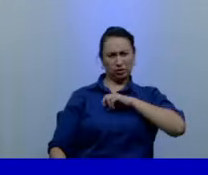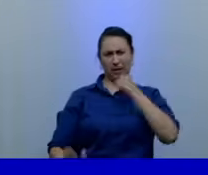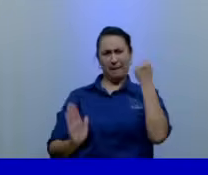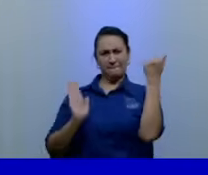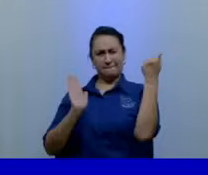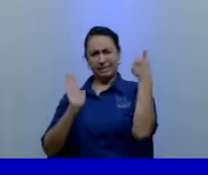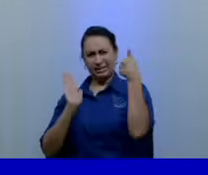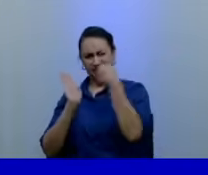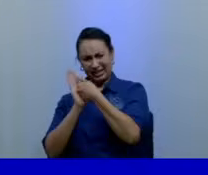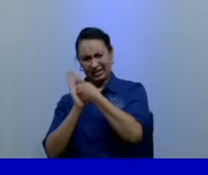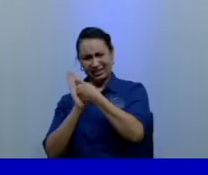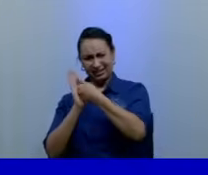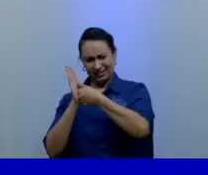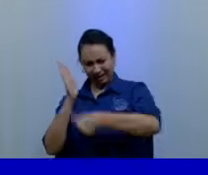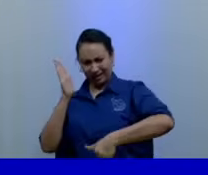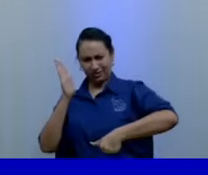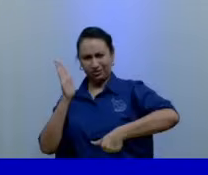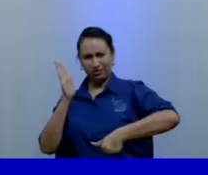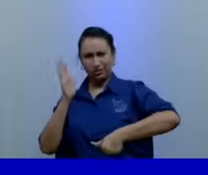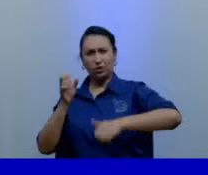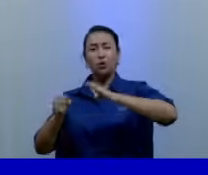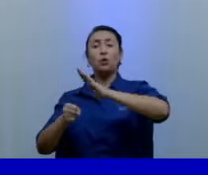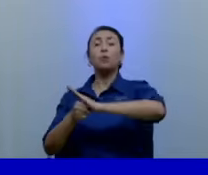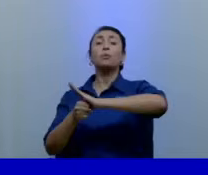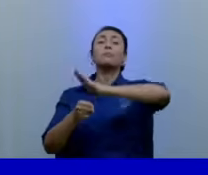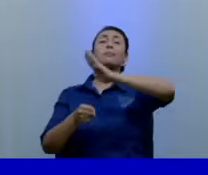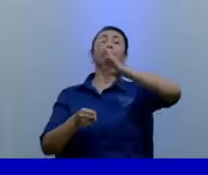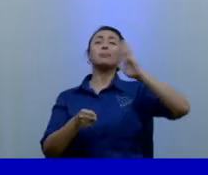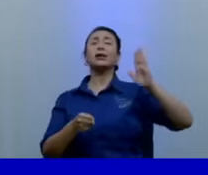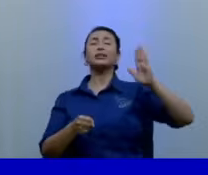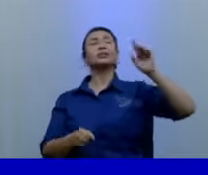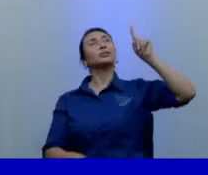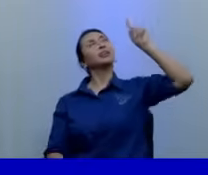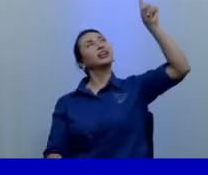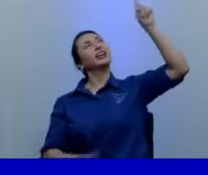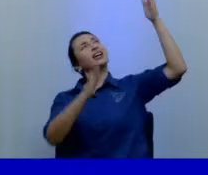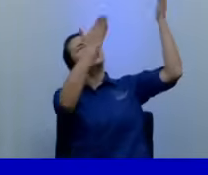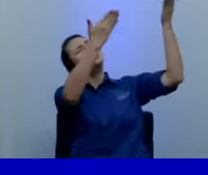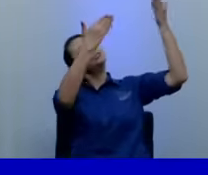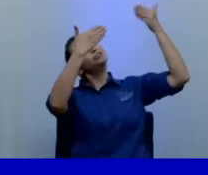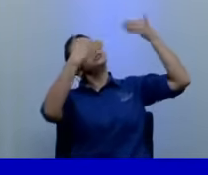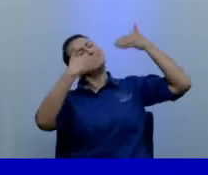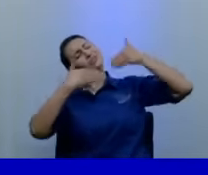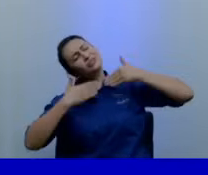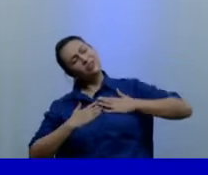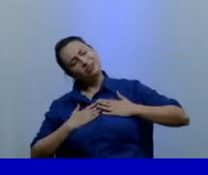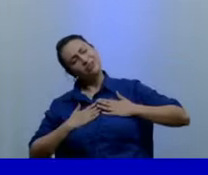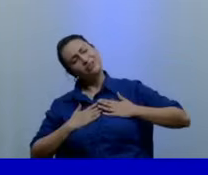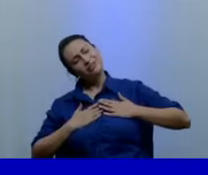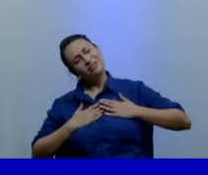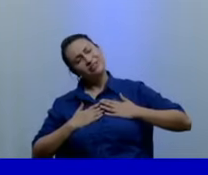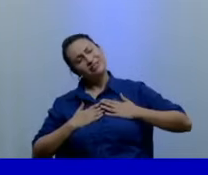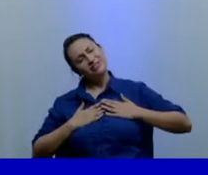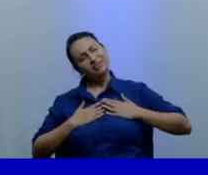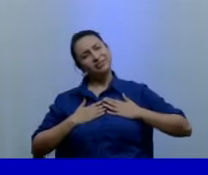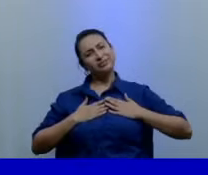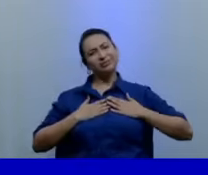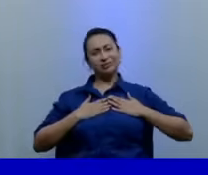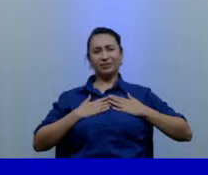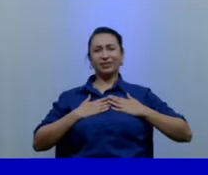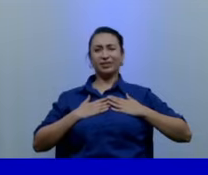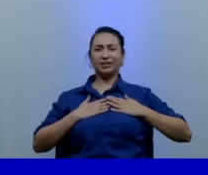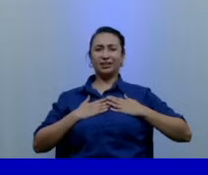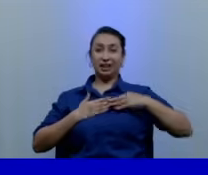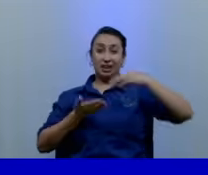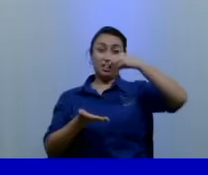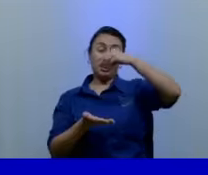un pacto que proviene de Dios. Esa sal del Señor, esa santidad. Y nos hacen parte de eso, porque